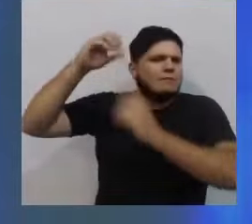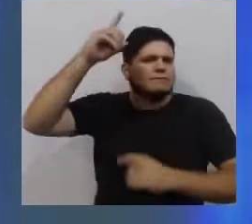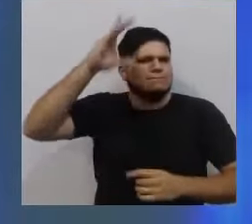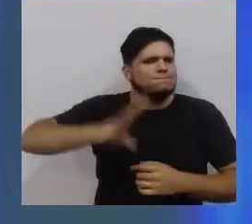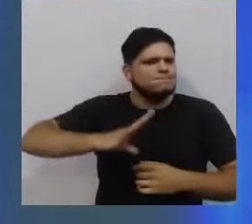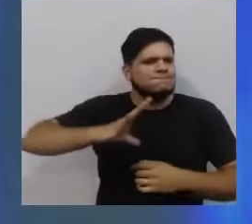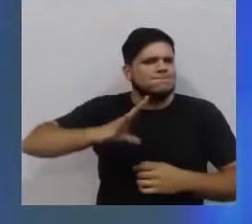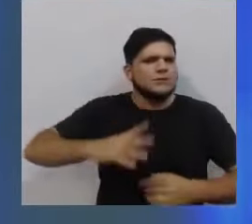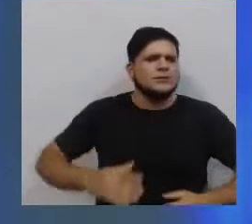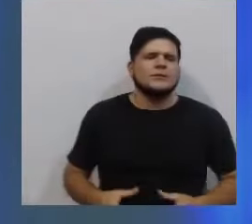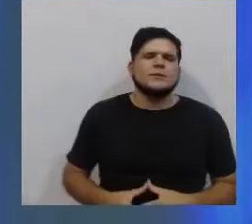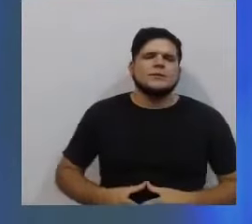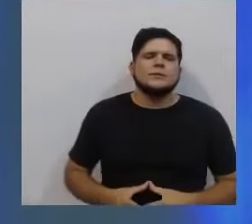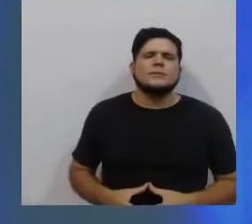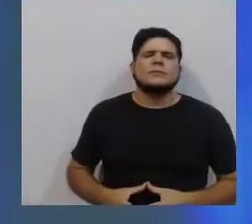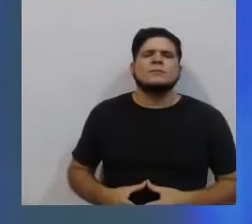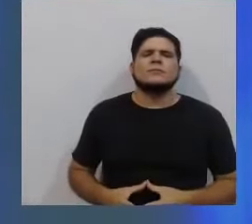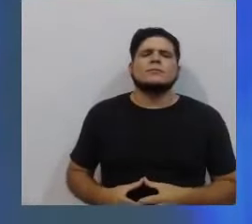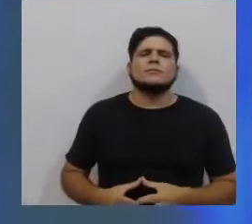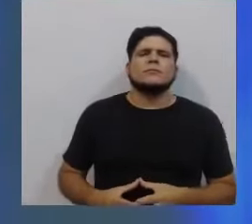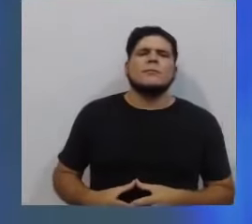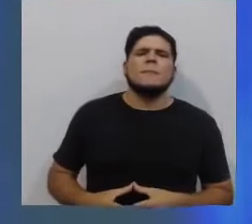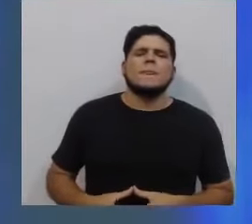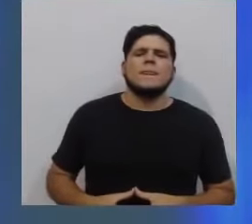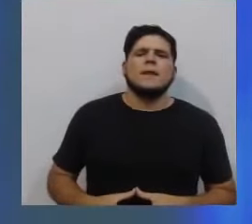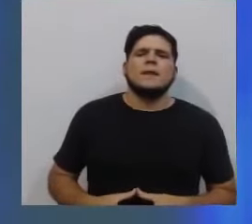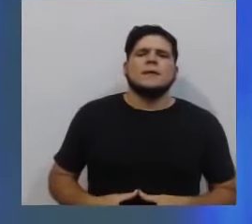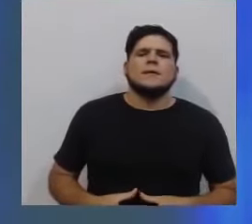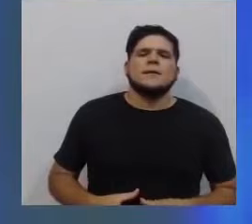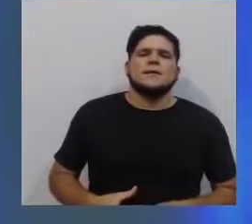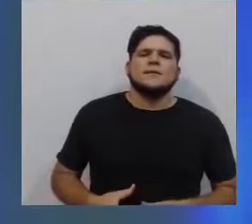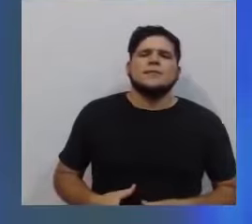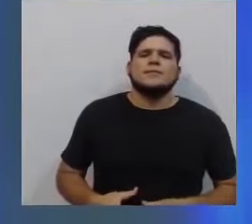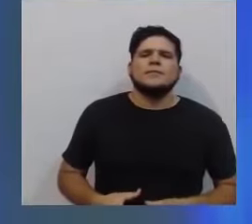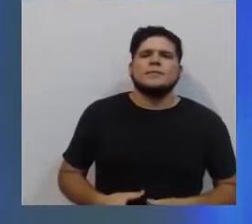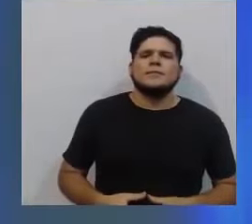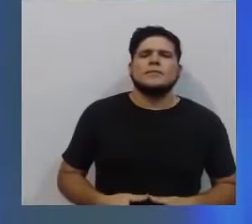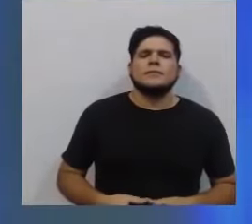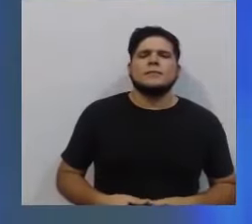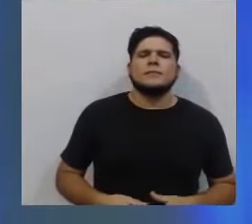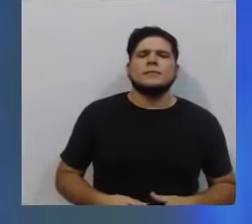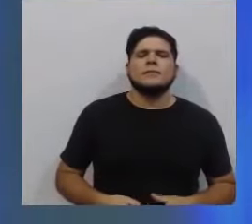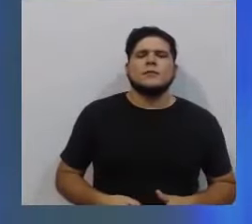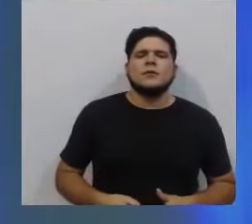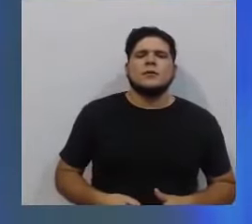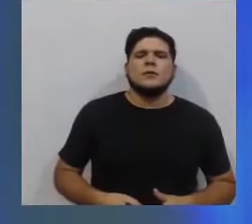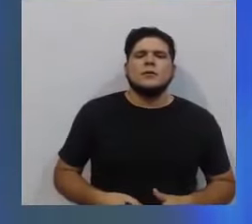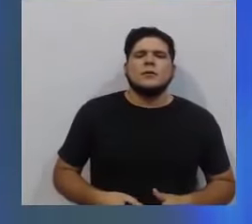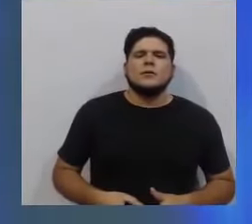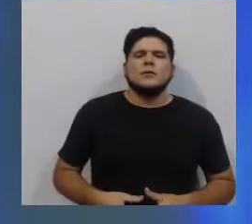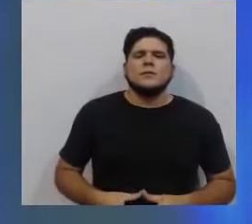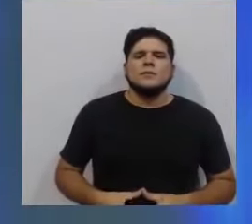dios lo posiciona en un territorio en un lugar en dónde en la plataforma